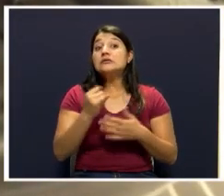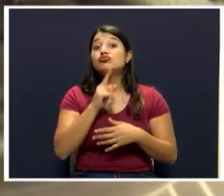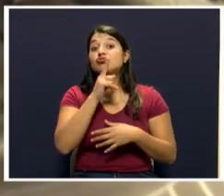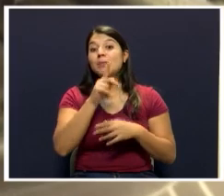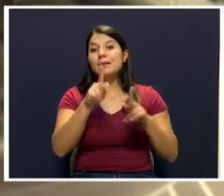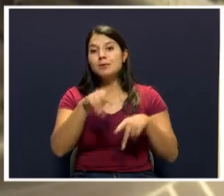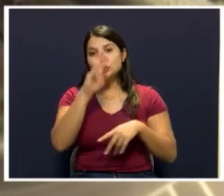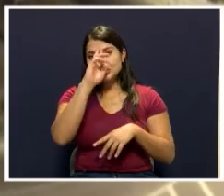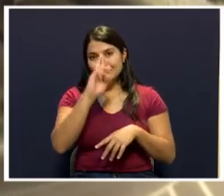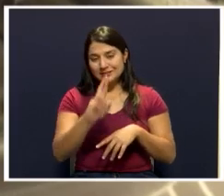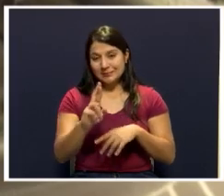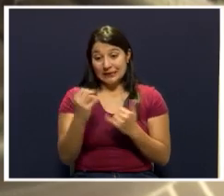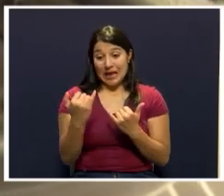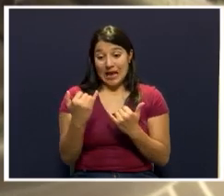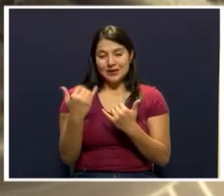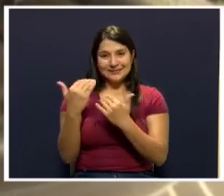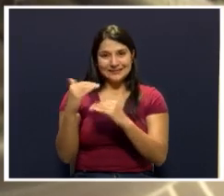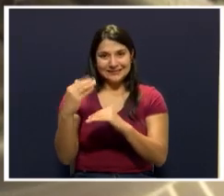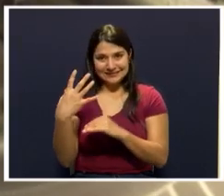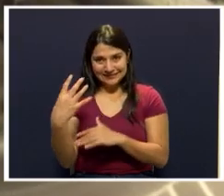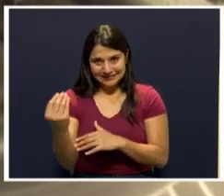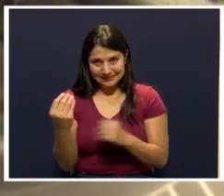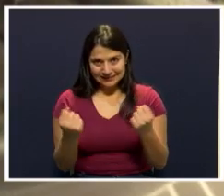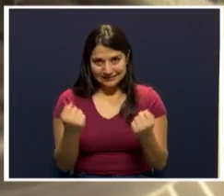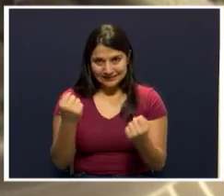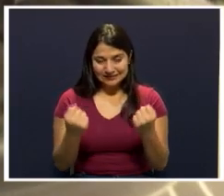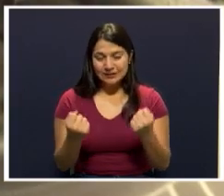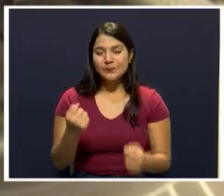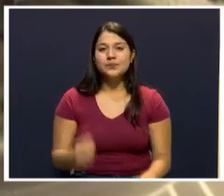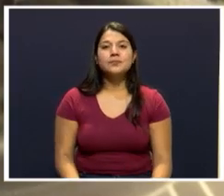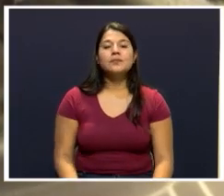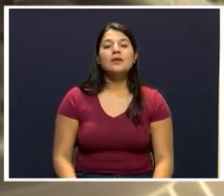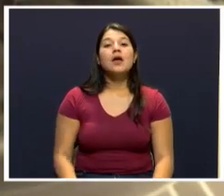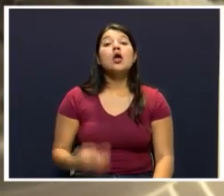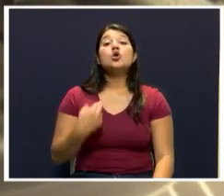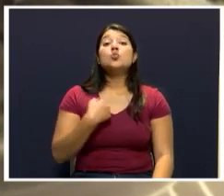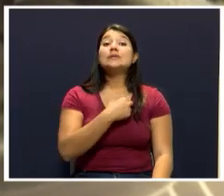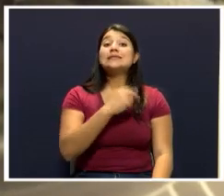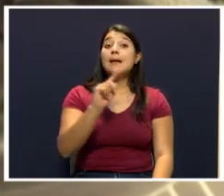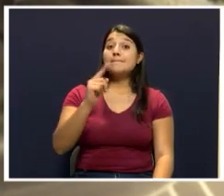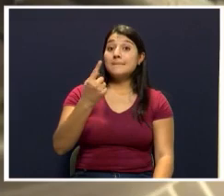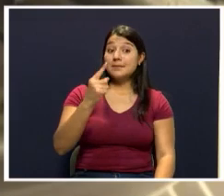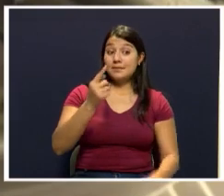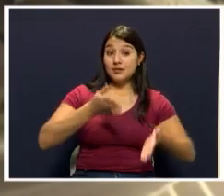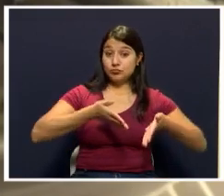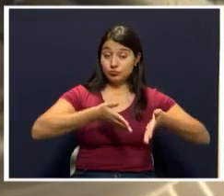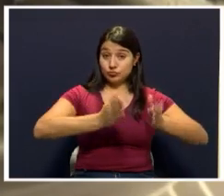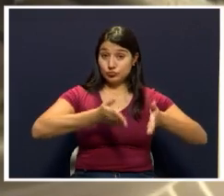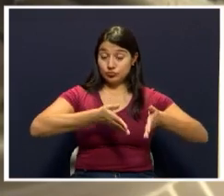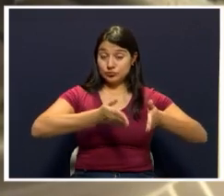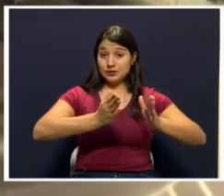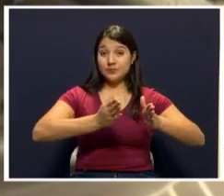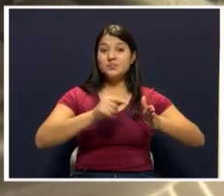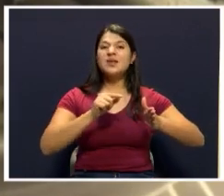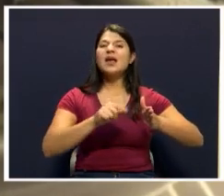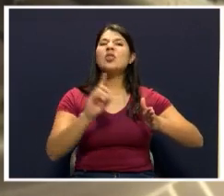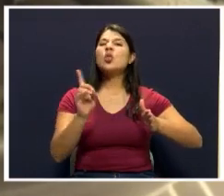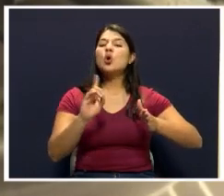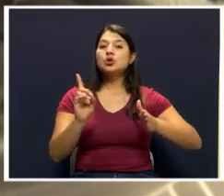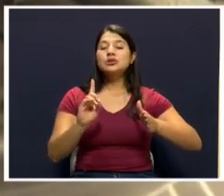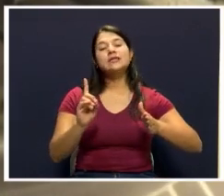acatamiento a la restricción vial. Nuestra primera cámara nos está mostrando la